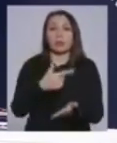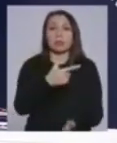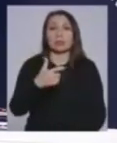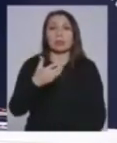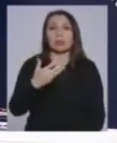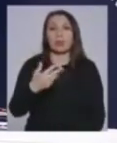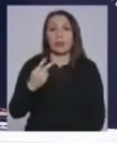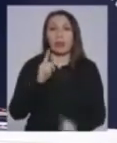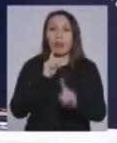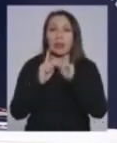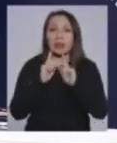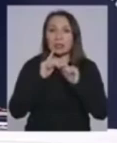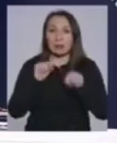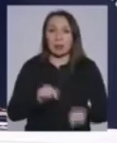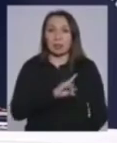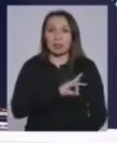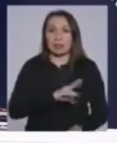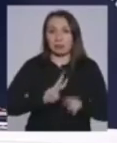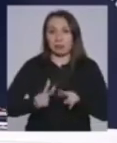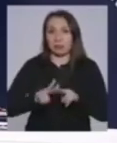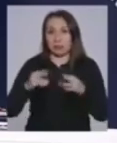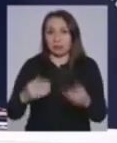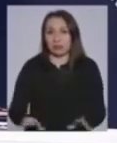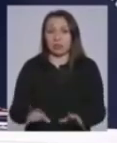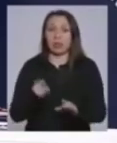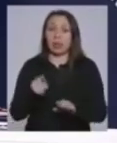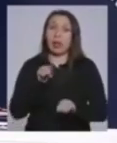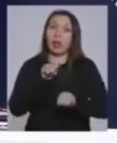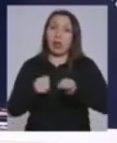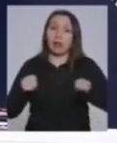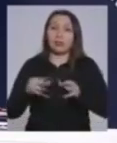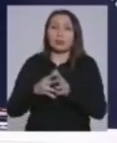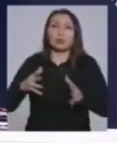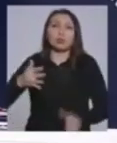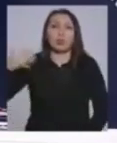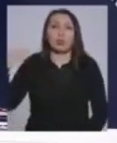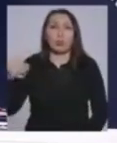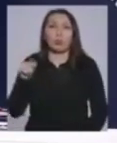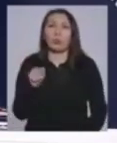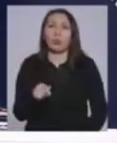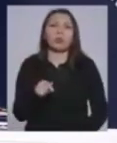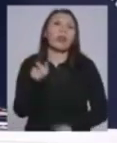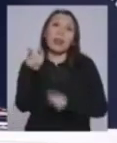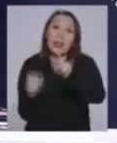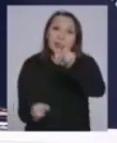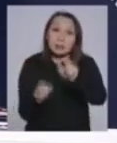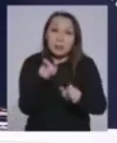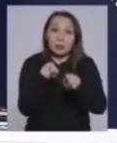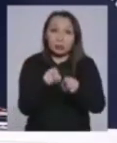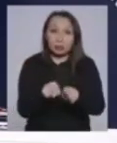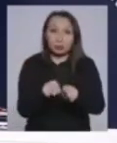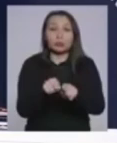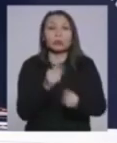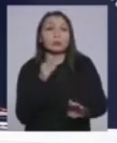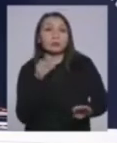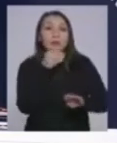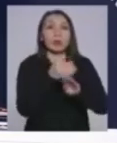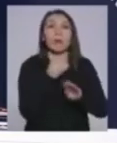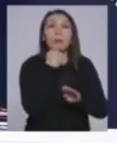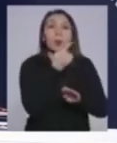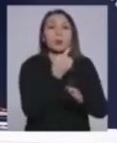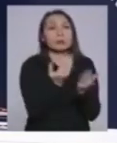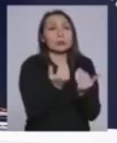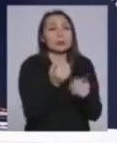1.109.792 exámenes a nuestro país. Y aquí quiero hacer un llamado muy importante a que las personas que consulten para